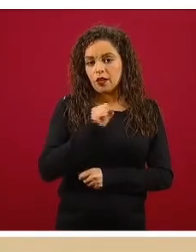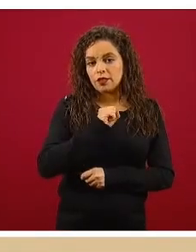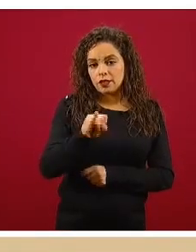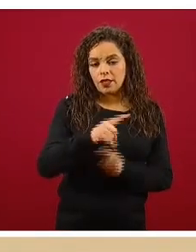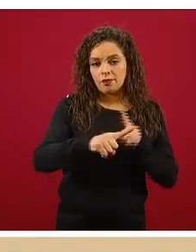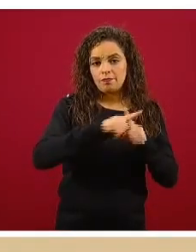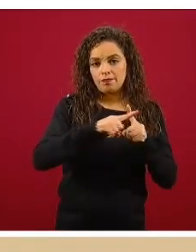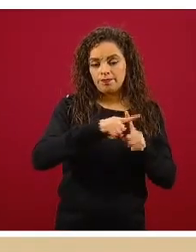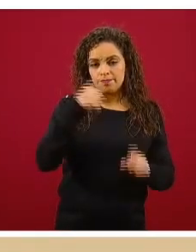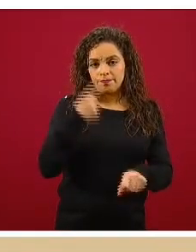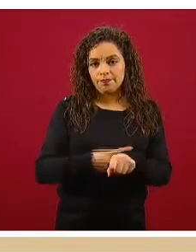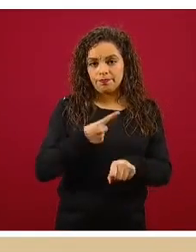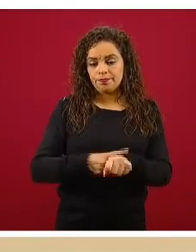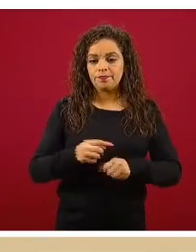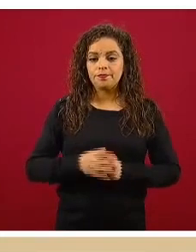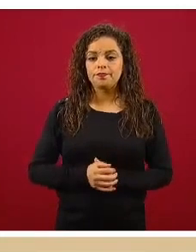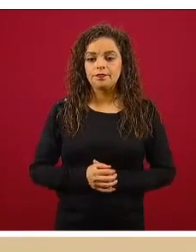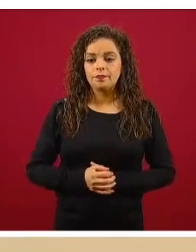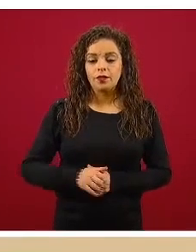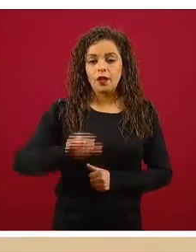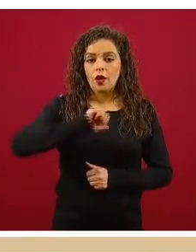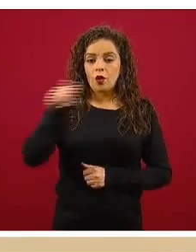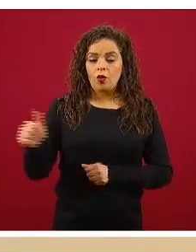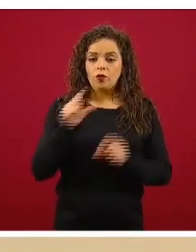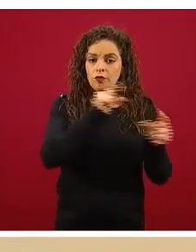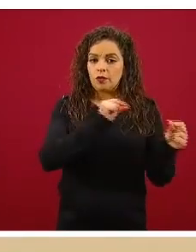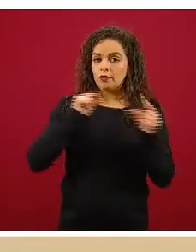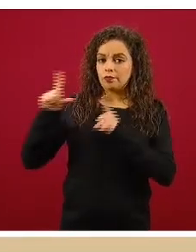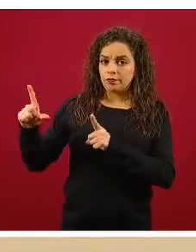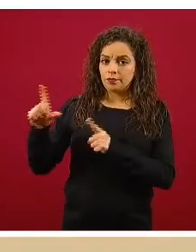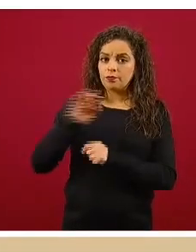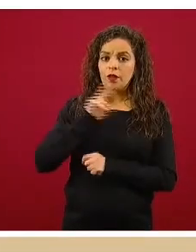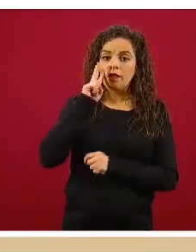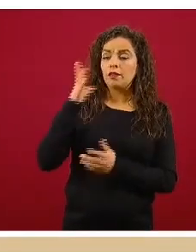la siguiente diapositiva, que es la carga acumulada.